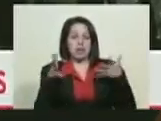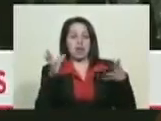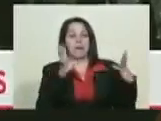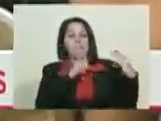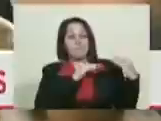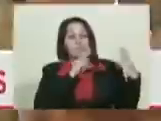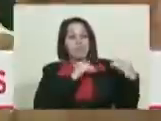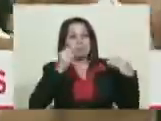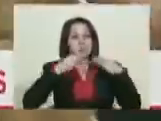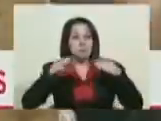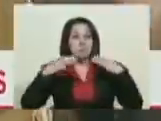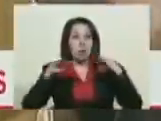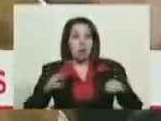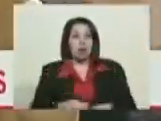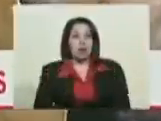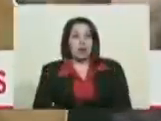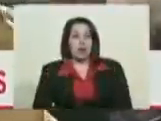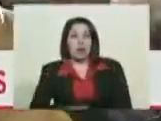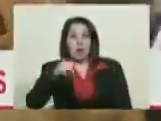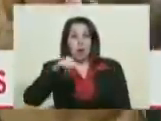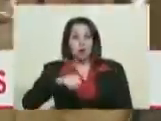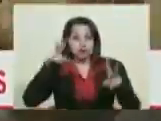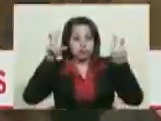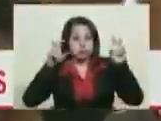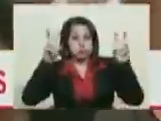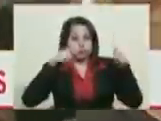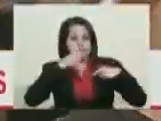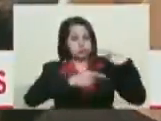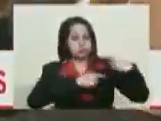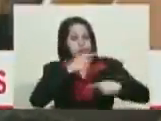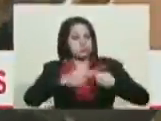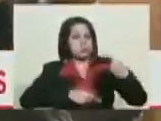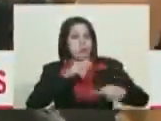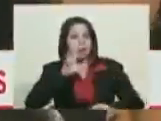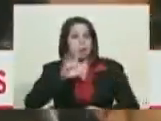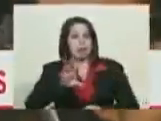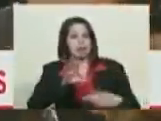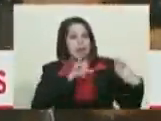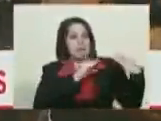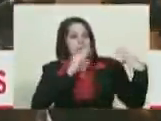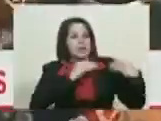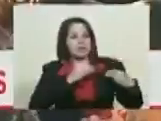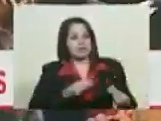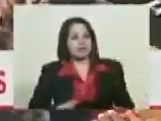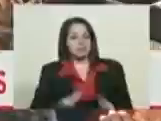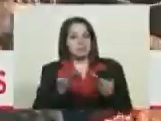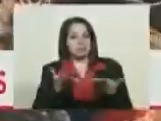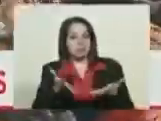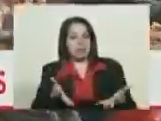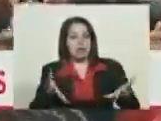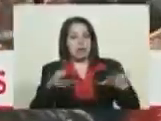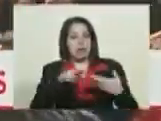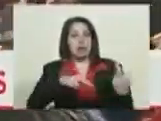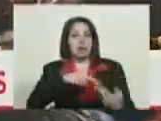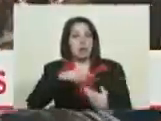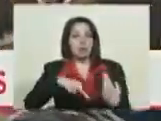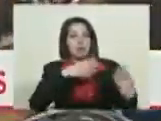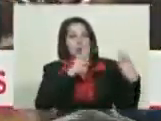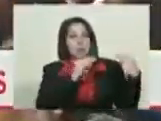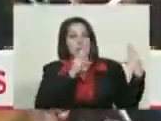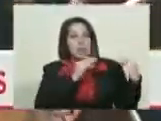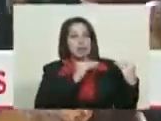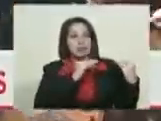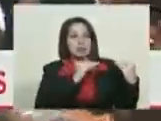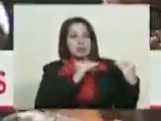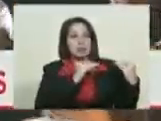esperanza popular, hoy se ha renovado la esperanza en la patria. Hoy ha triunfado la revolución de la esperanza,